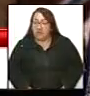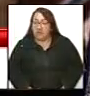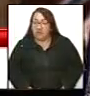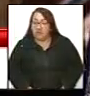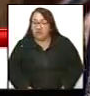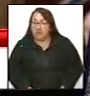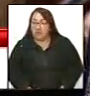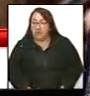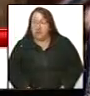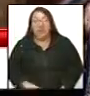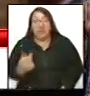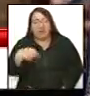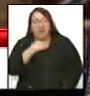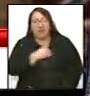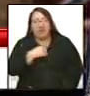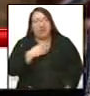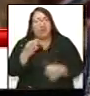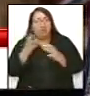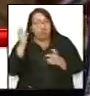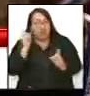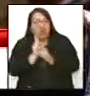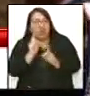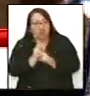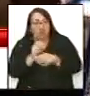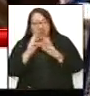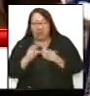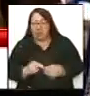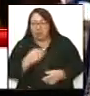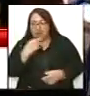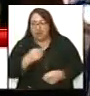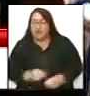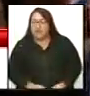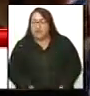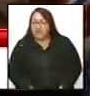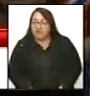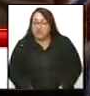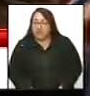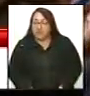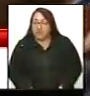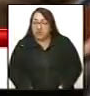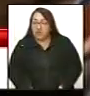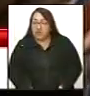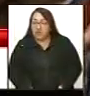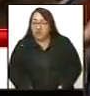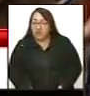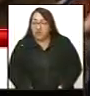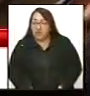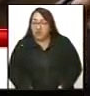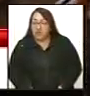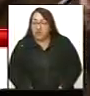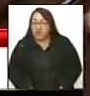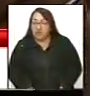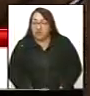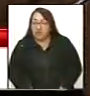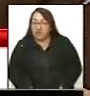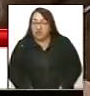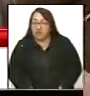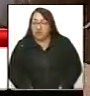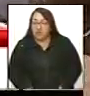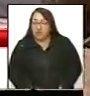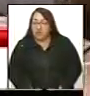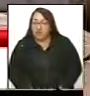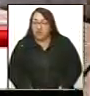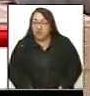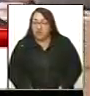interrupción, que venga la ministra aquí para que escuche directamente y pueda responder. Muchas gracias. Gracias, Presidenta. Sí. Solamente para